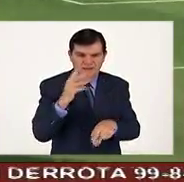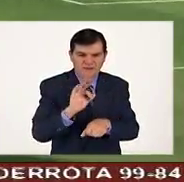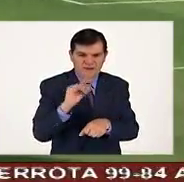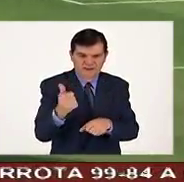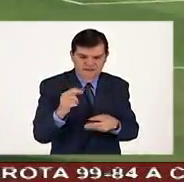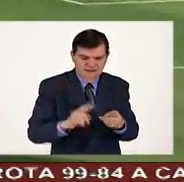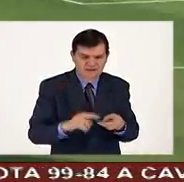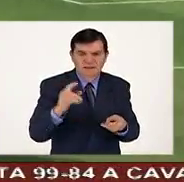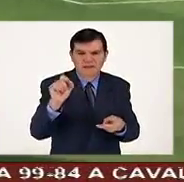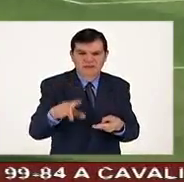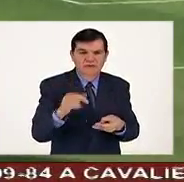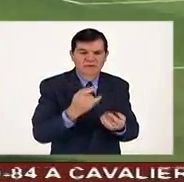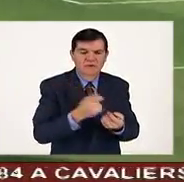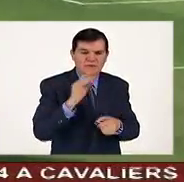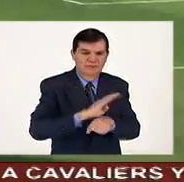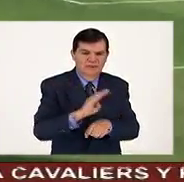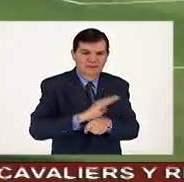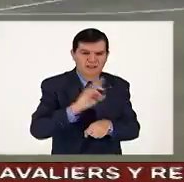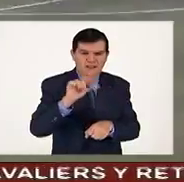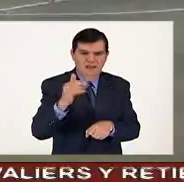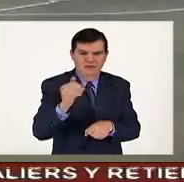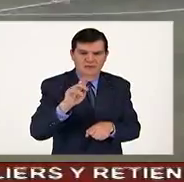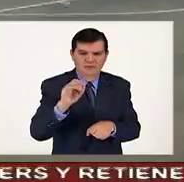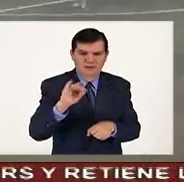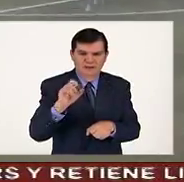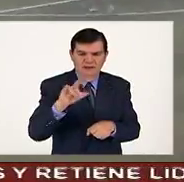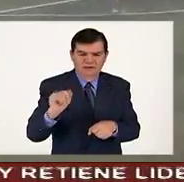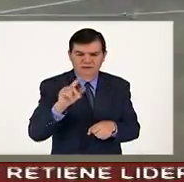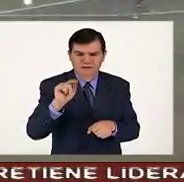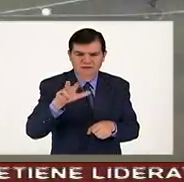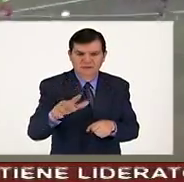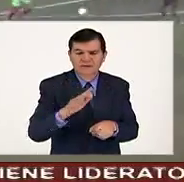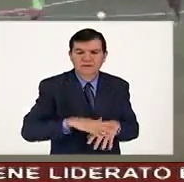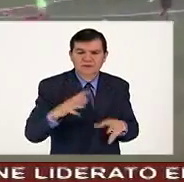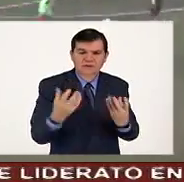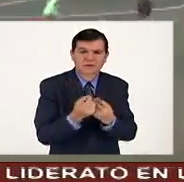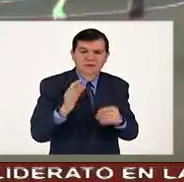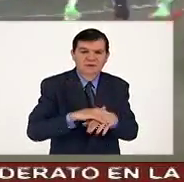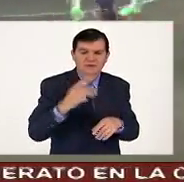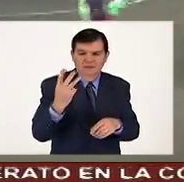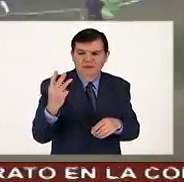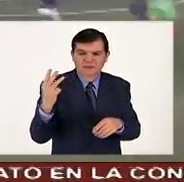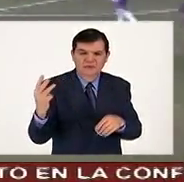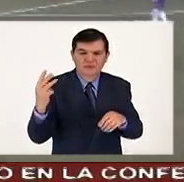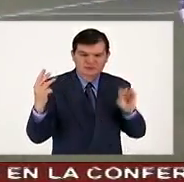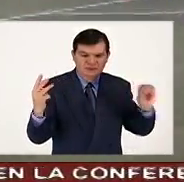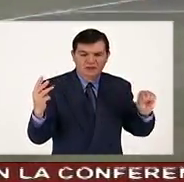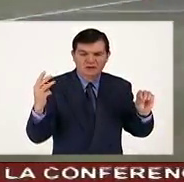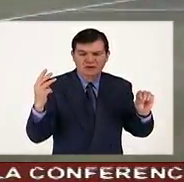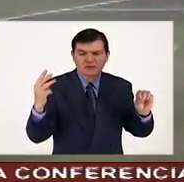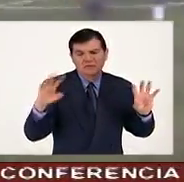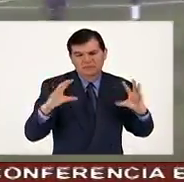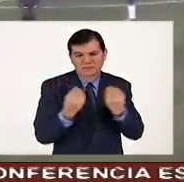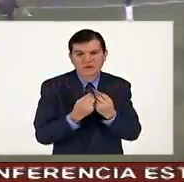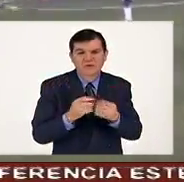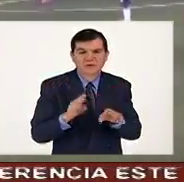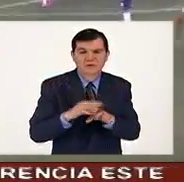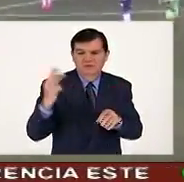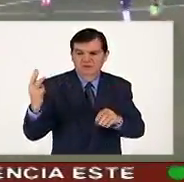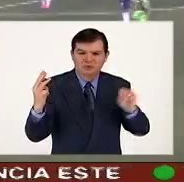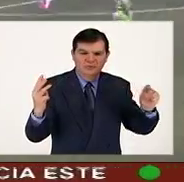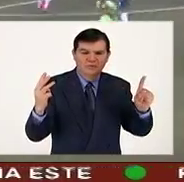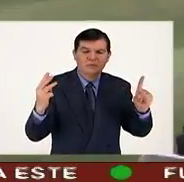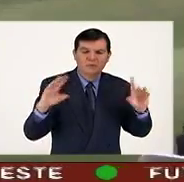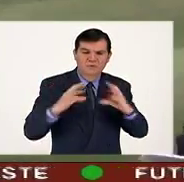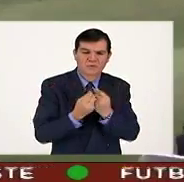y también del otro brasileño, Leandro Carrijo, al 78, para el 3-0, 3-1 global. Como les decía, espectacular lo que se consiguió